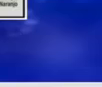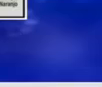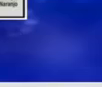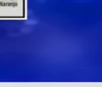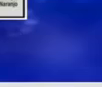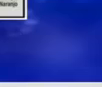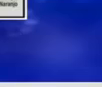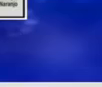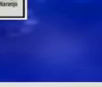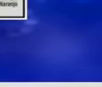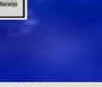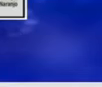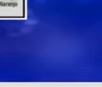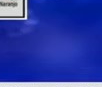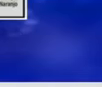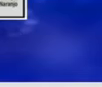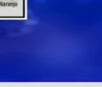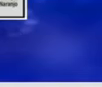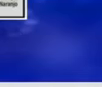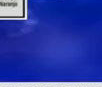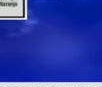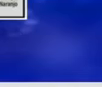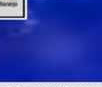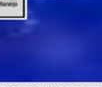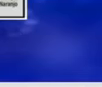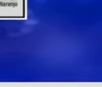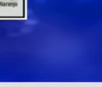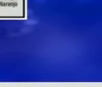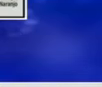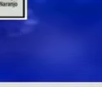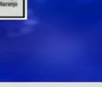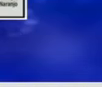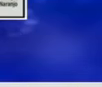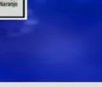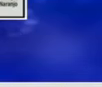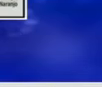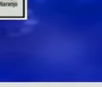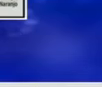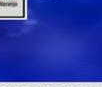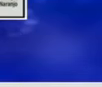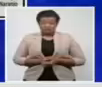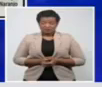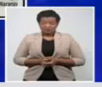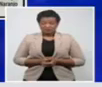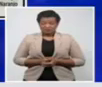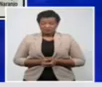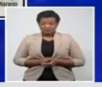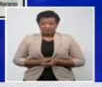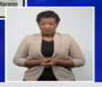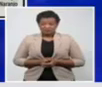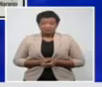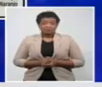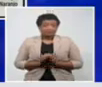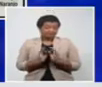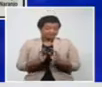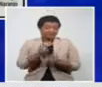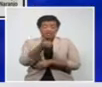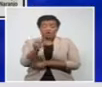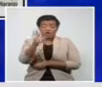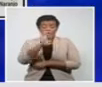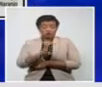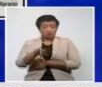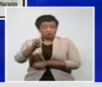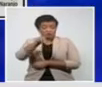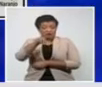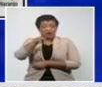Regla, Minas de Matahambre, Santiago de Cuba, Cerro 10 de Octubre, Marianao, Cotorro y